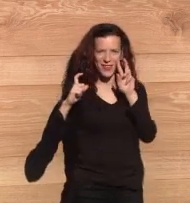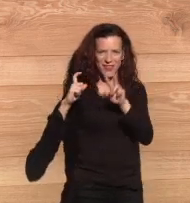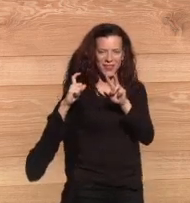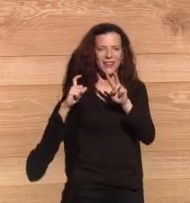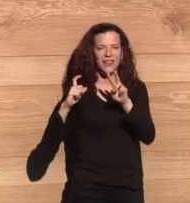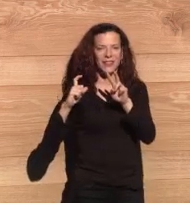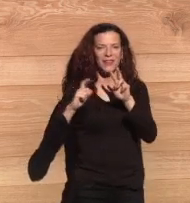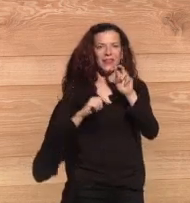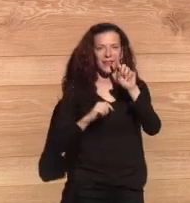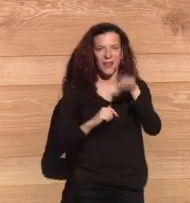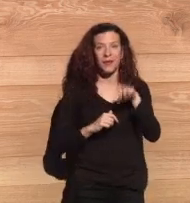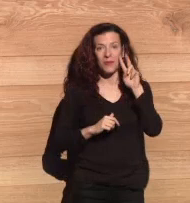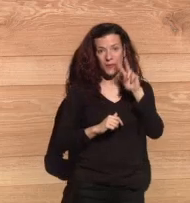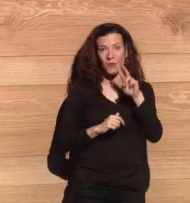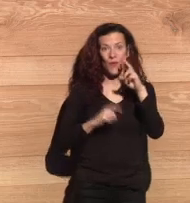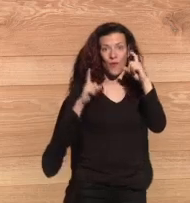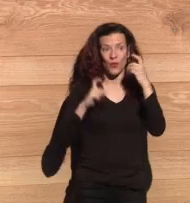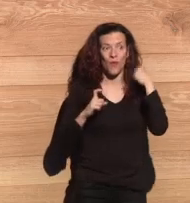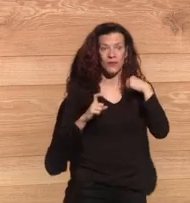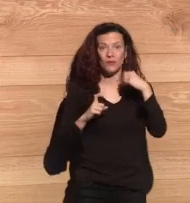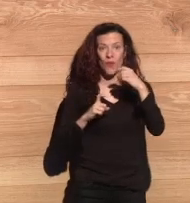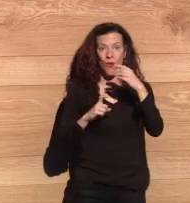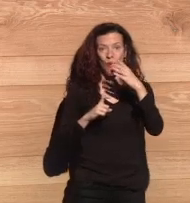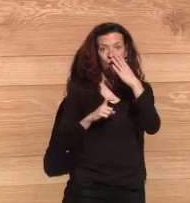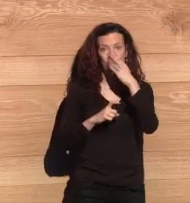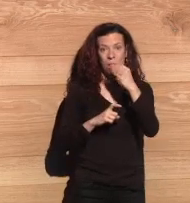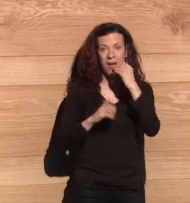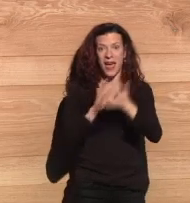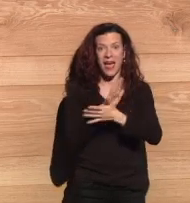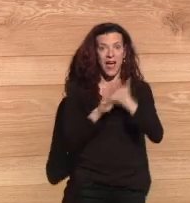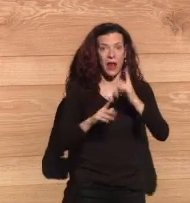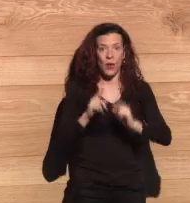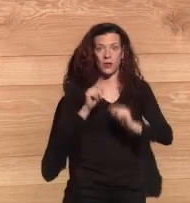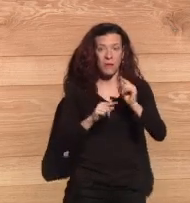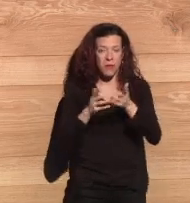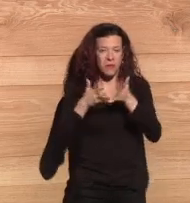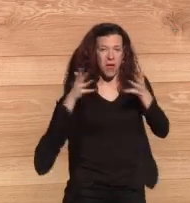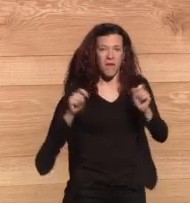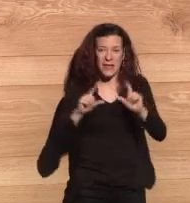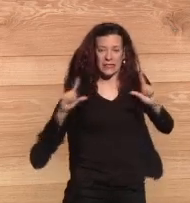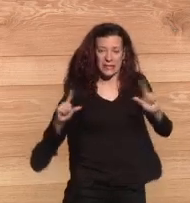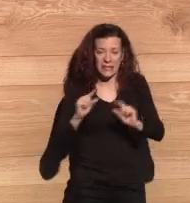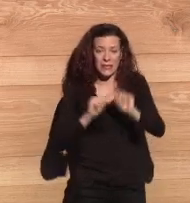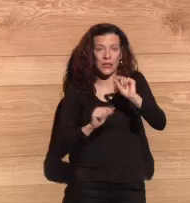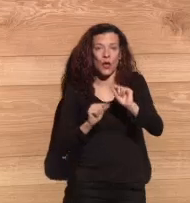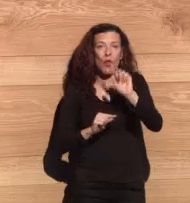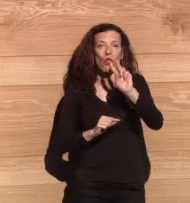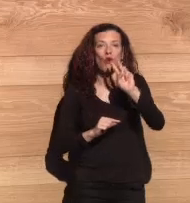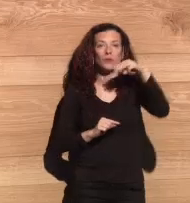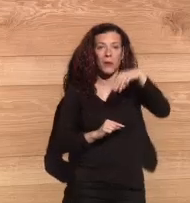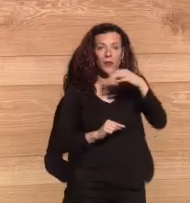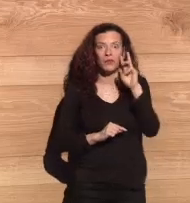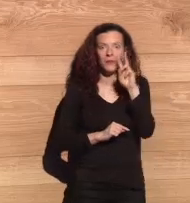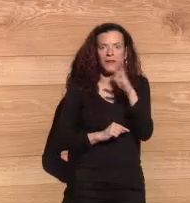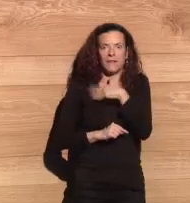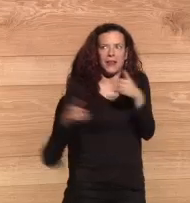de este galgo en un tamaño enorme, no te sé decir ahora los metros, pero sí, que la verdad que lo ves y te lo quieres llevar a